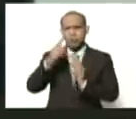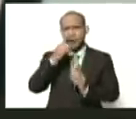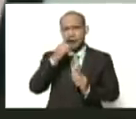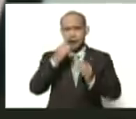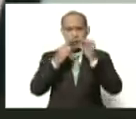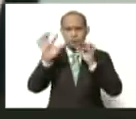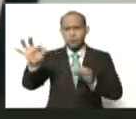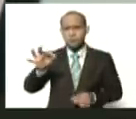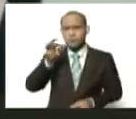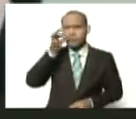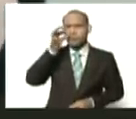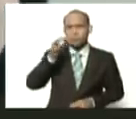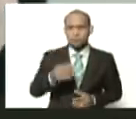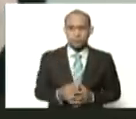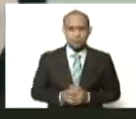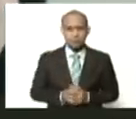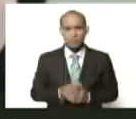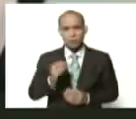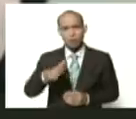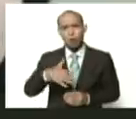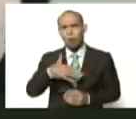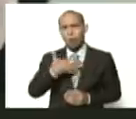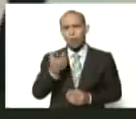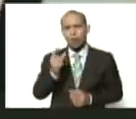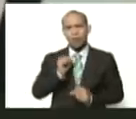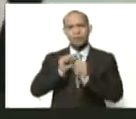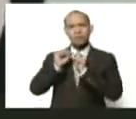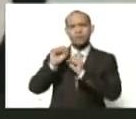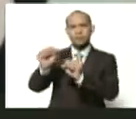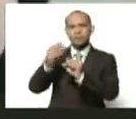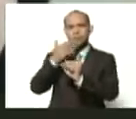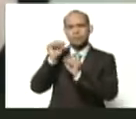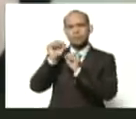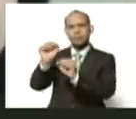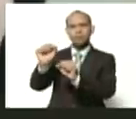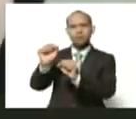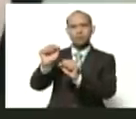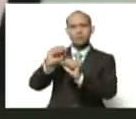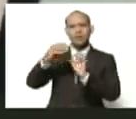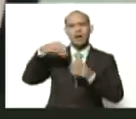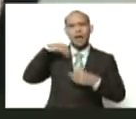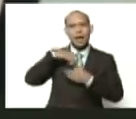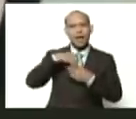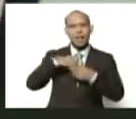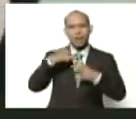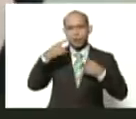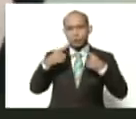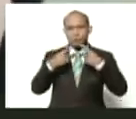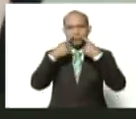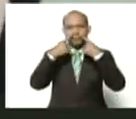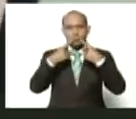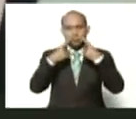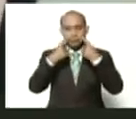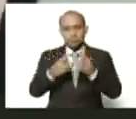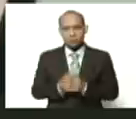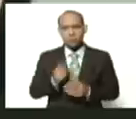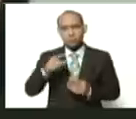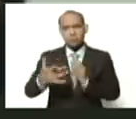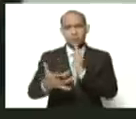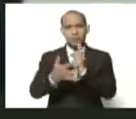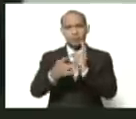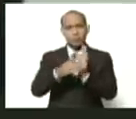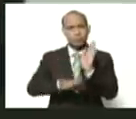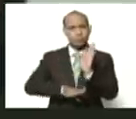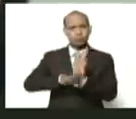vía respiración, no puedan generar la infección y la colonización del virus en nuestras vías respiratorias. Eso también es otra vía tecnológica de